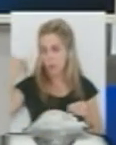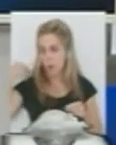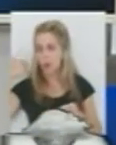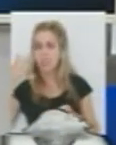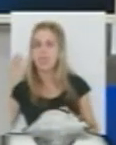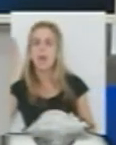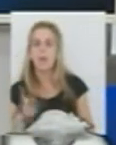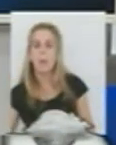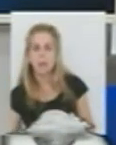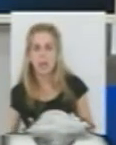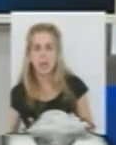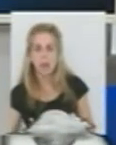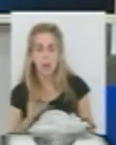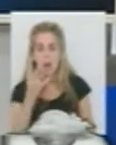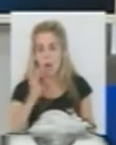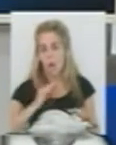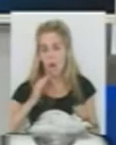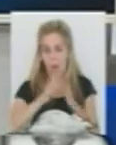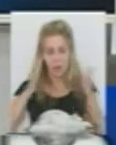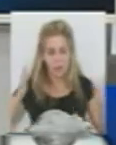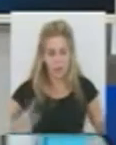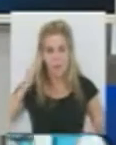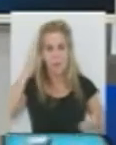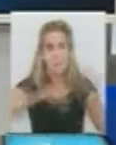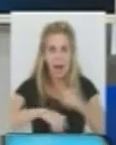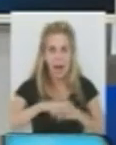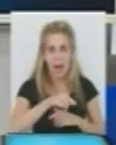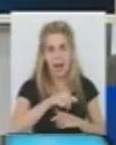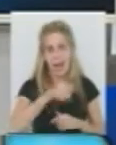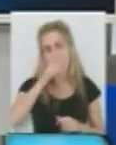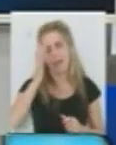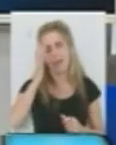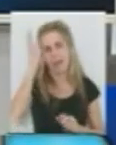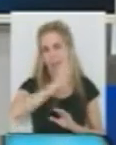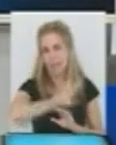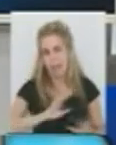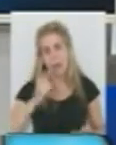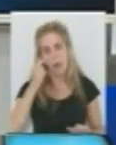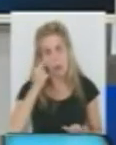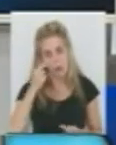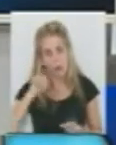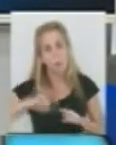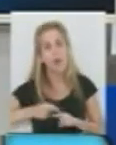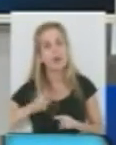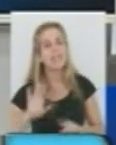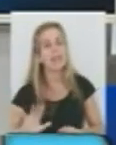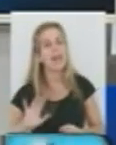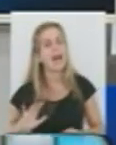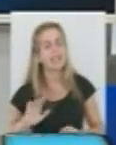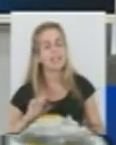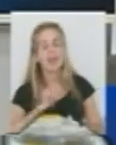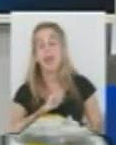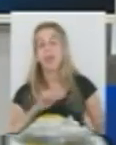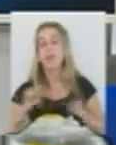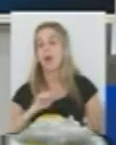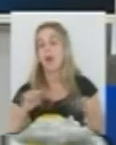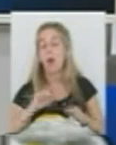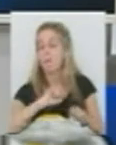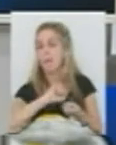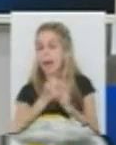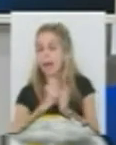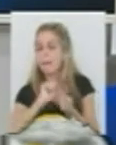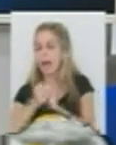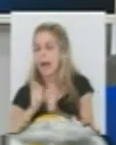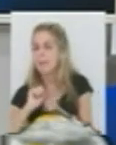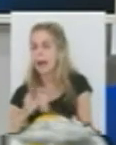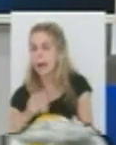en 4 años 30 puntos. Entendamos lo que es la política argentina. Volátil, cambiante,